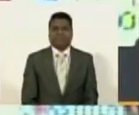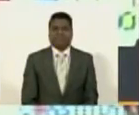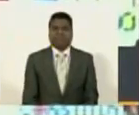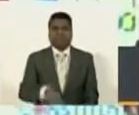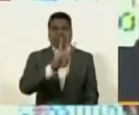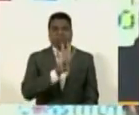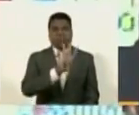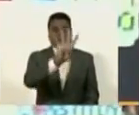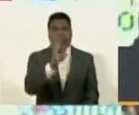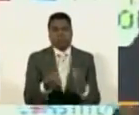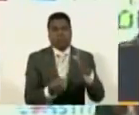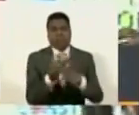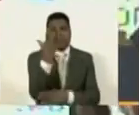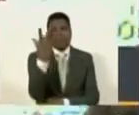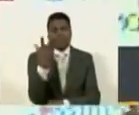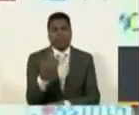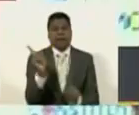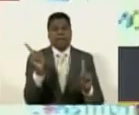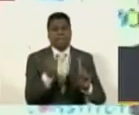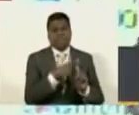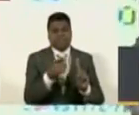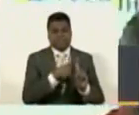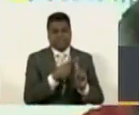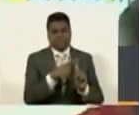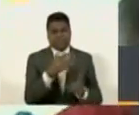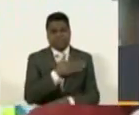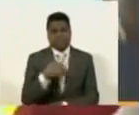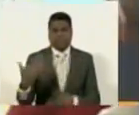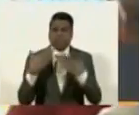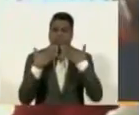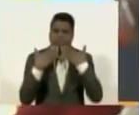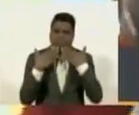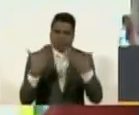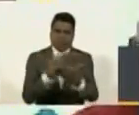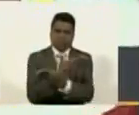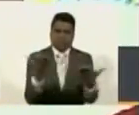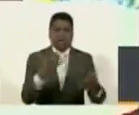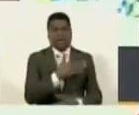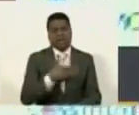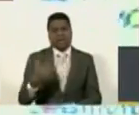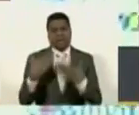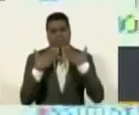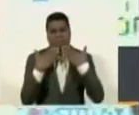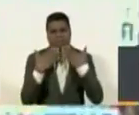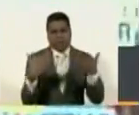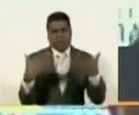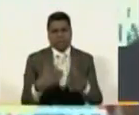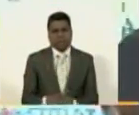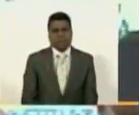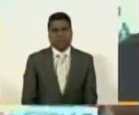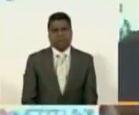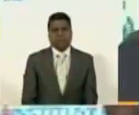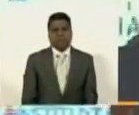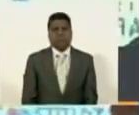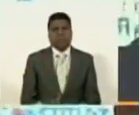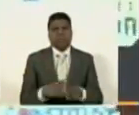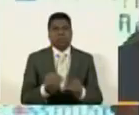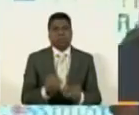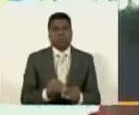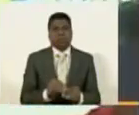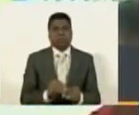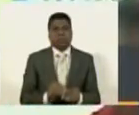4 de mayo. Y en principio quiero agradecer, queremos agradecer la Dirección Nacional, la